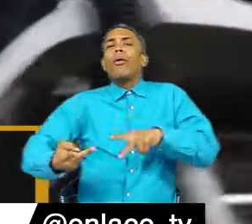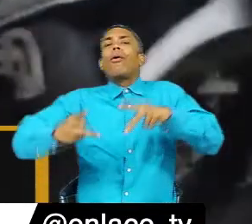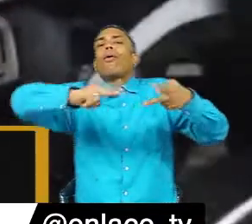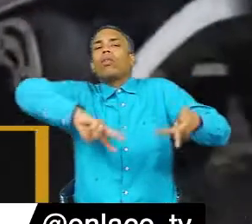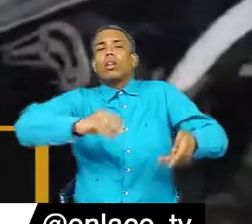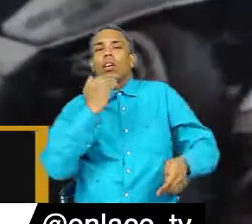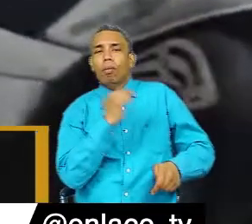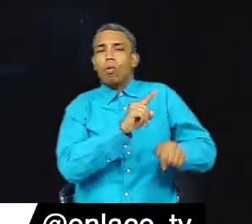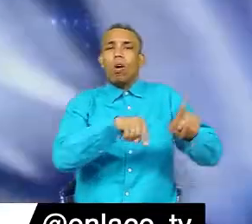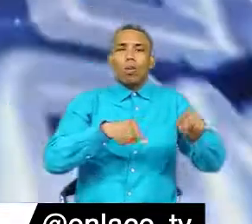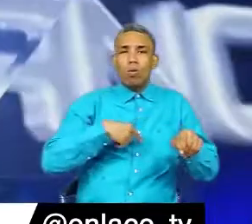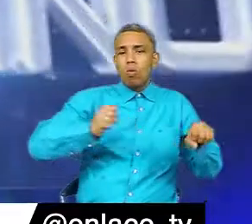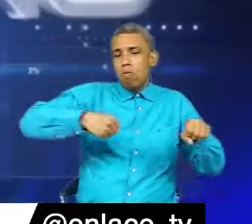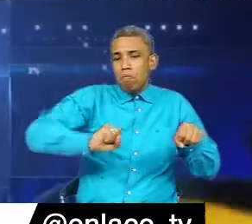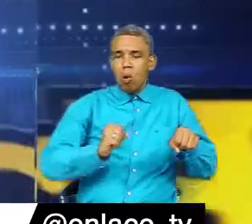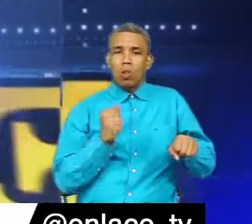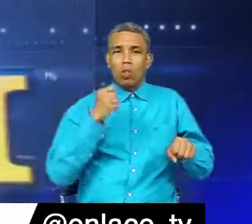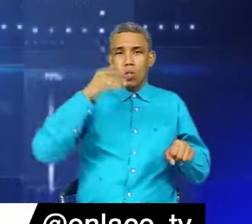haciendo el comparendo.